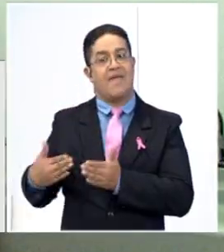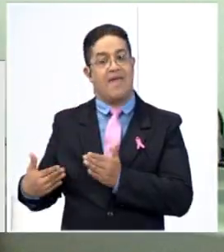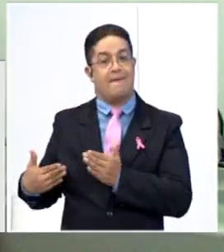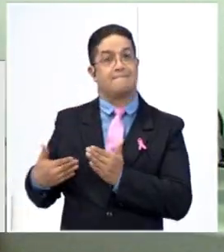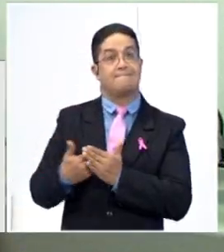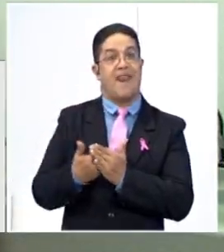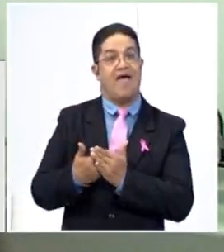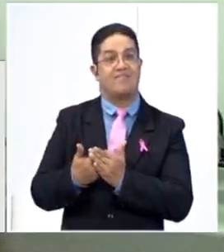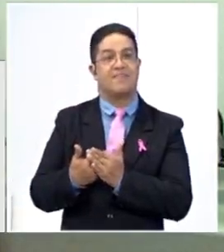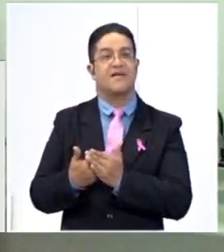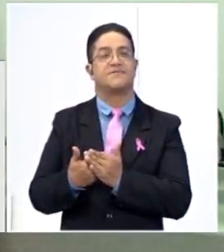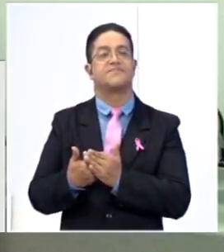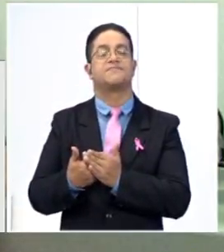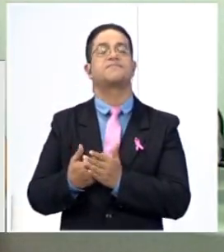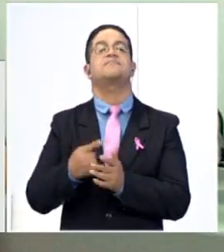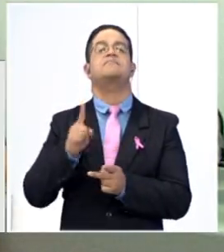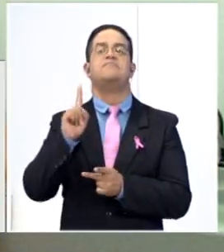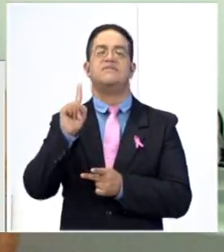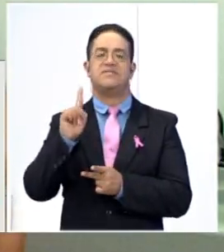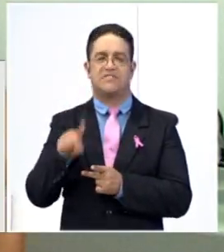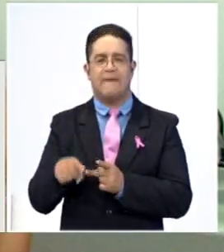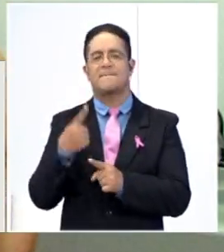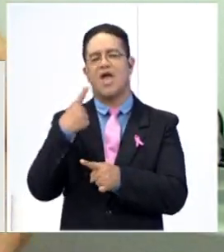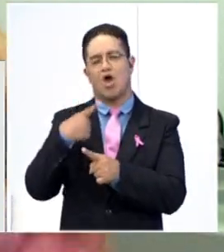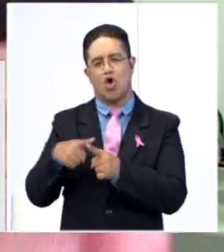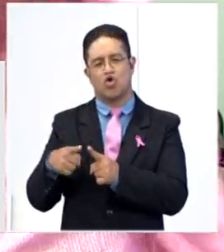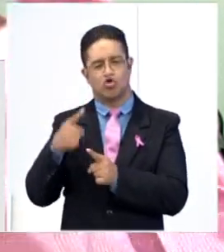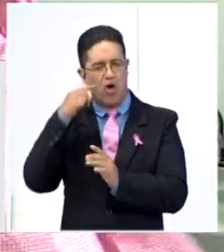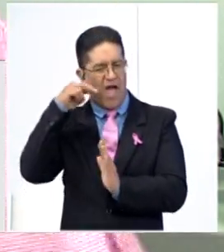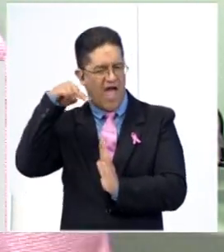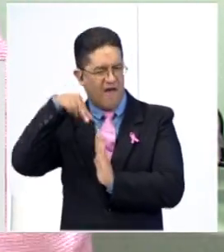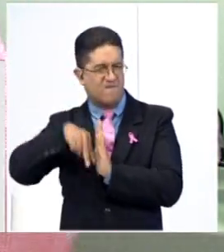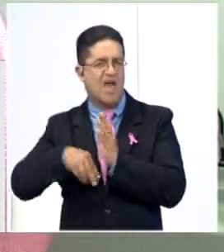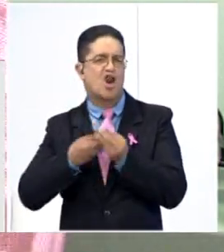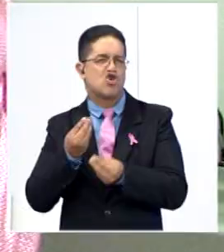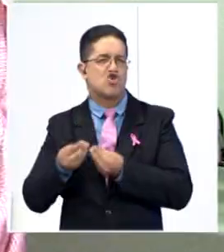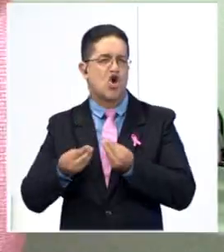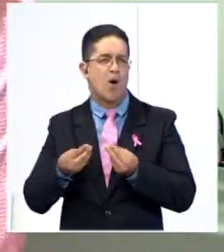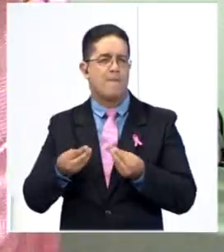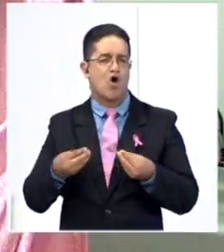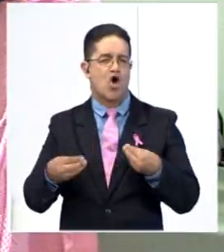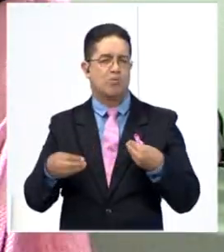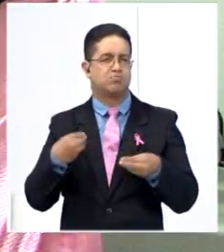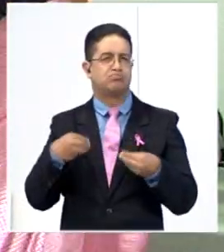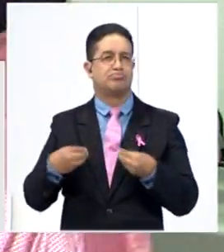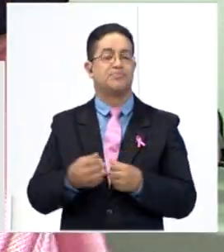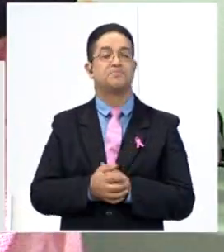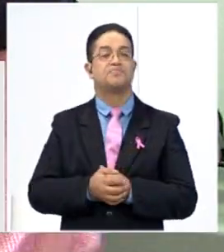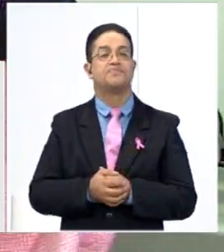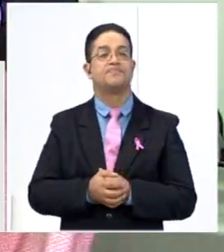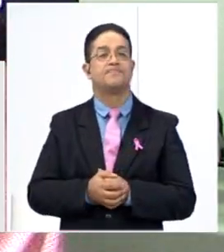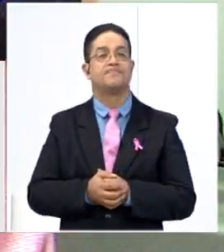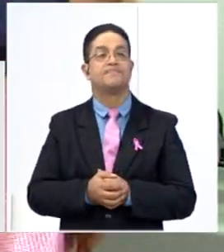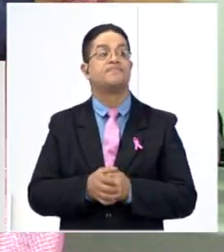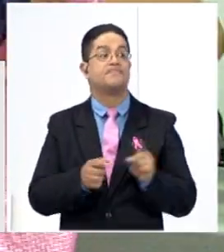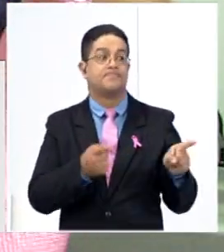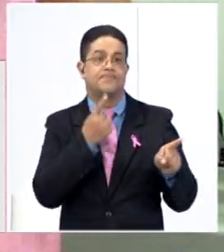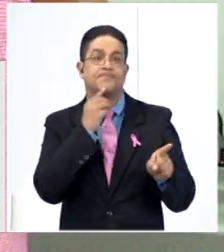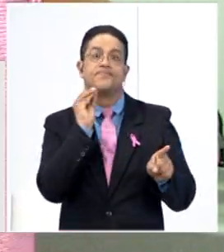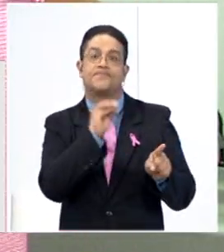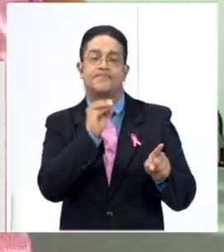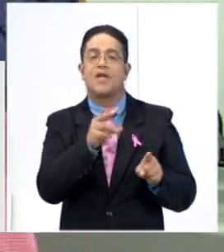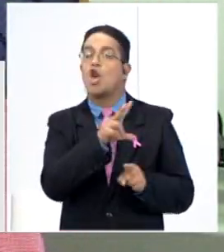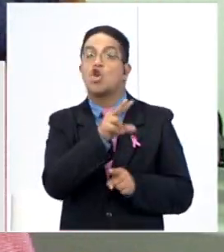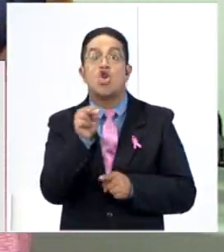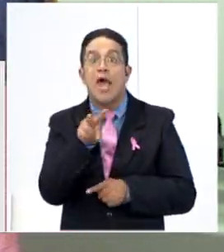unas proyecciones adicionales excluyendo el implante para estudiar a fondo el tejido mamario. Por supuesto, lo que escuchaban en este momento de no respire son parte de las indicaciones